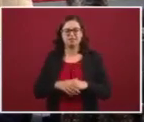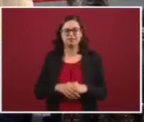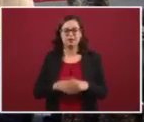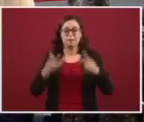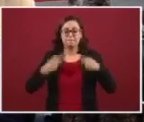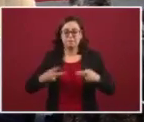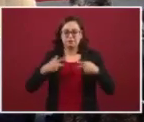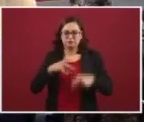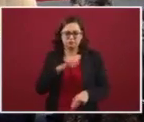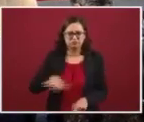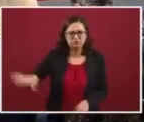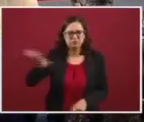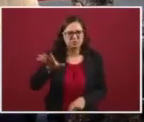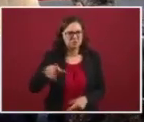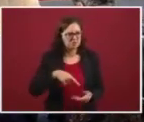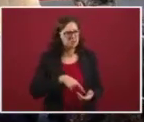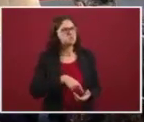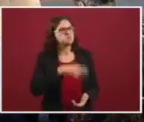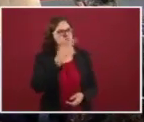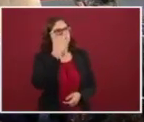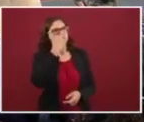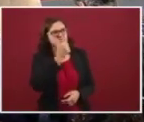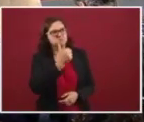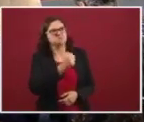para llevar a cabo